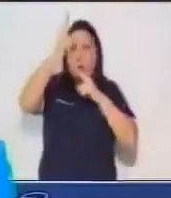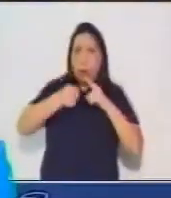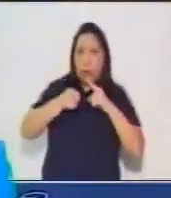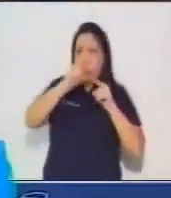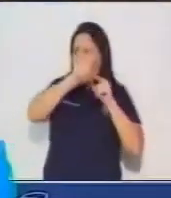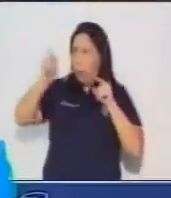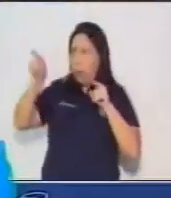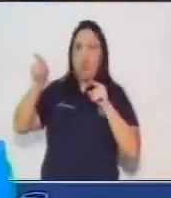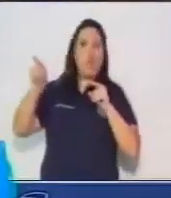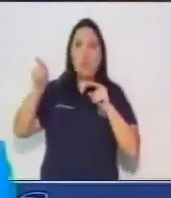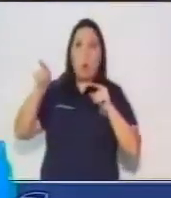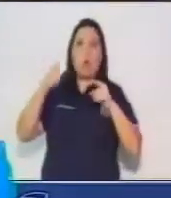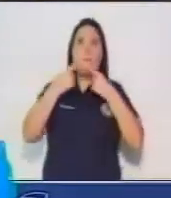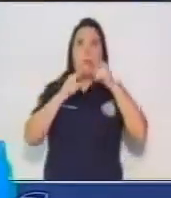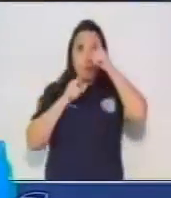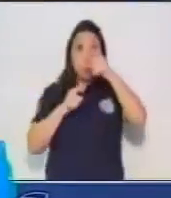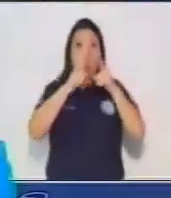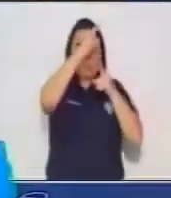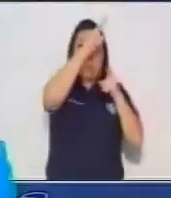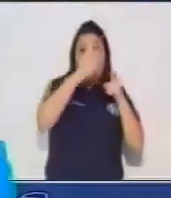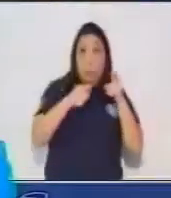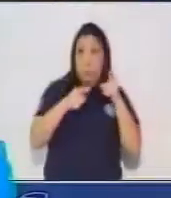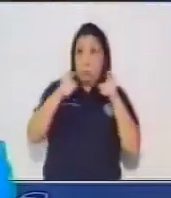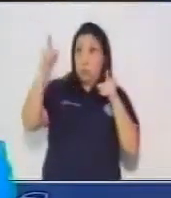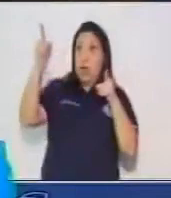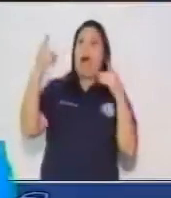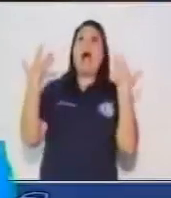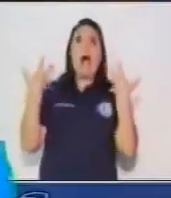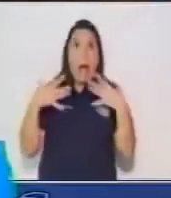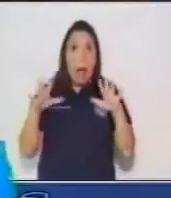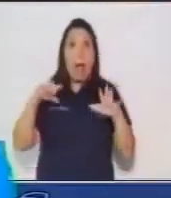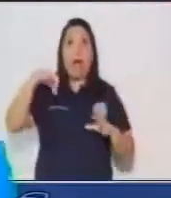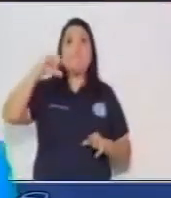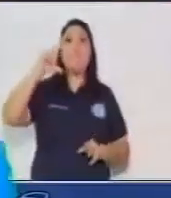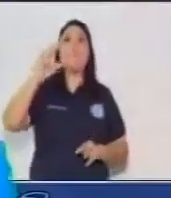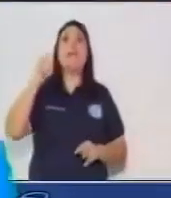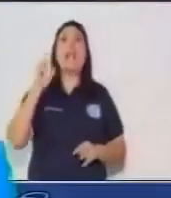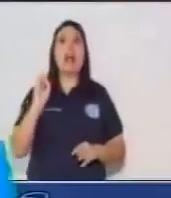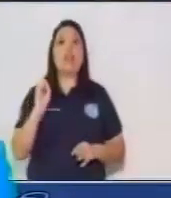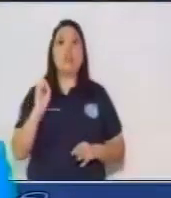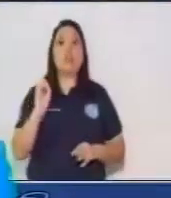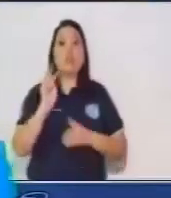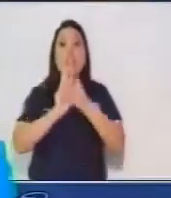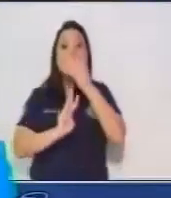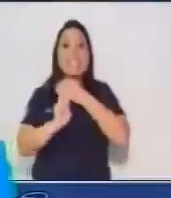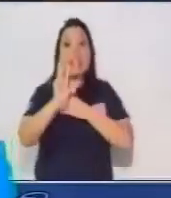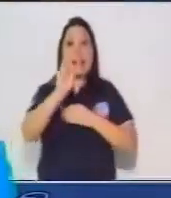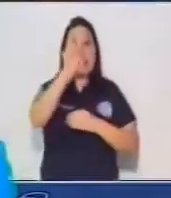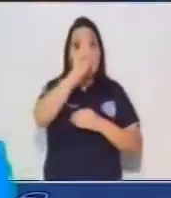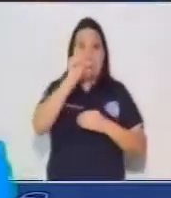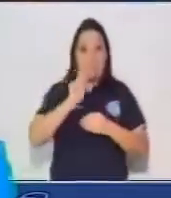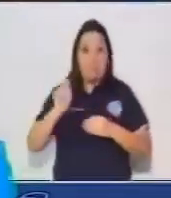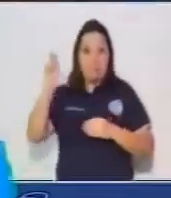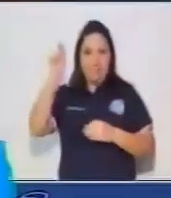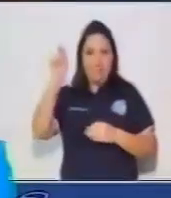pero cuando los unes, ¿verdad? Ya tienes un plano. El plano puede